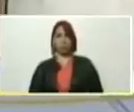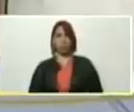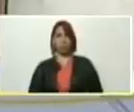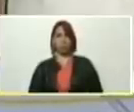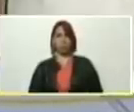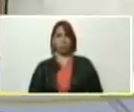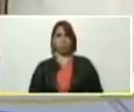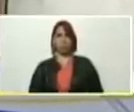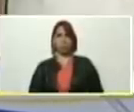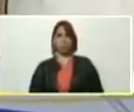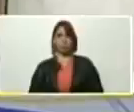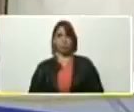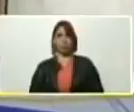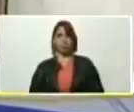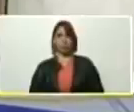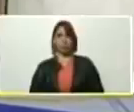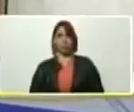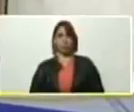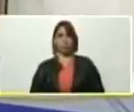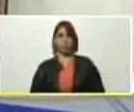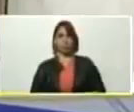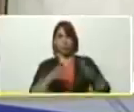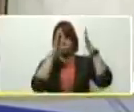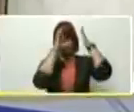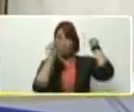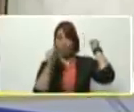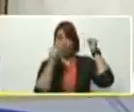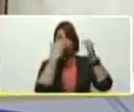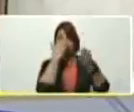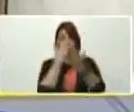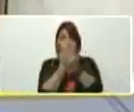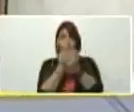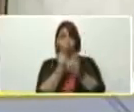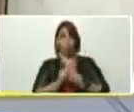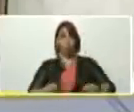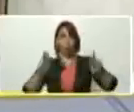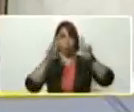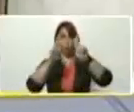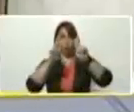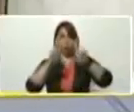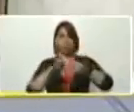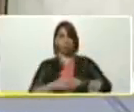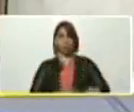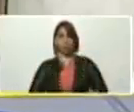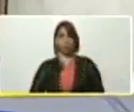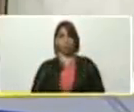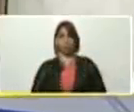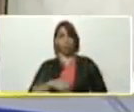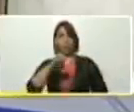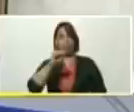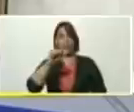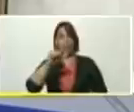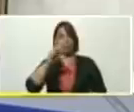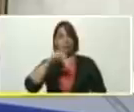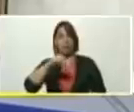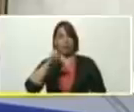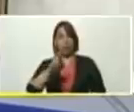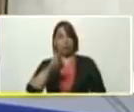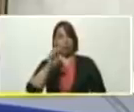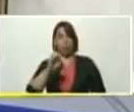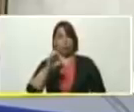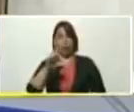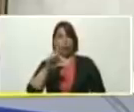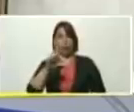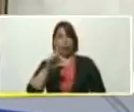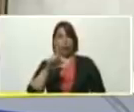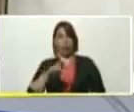El embajador ante la Organización de Naciones Unidas, Samuel Moncada, doctor Jorge Rodríguez, usted lo